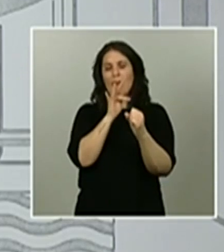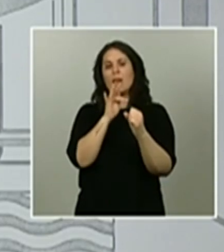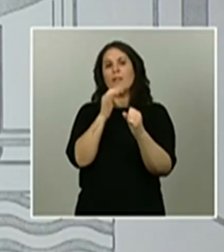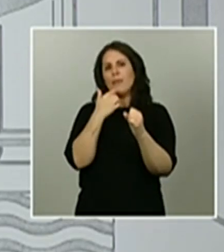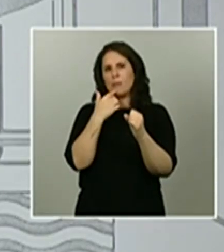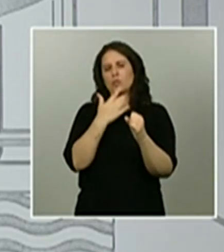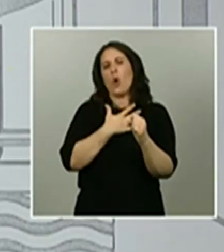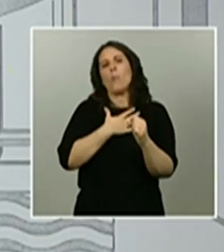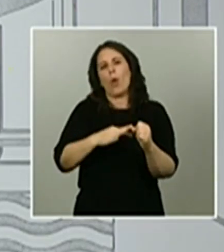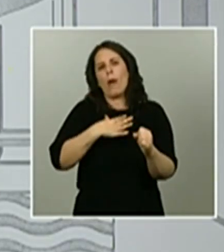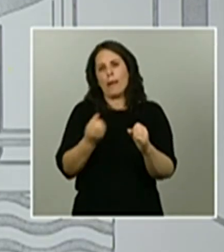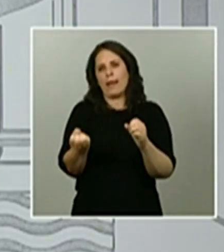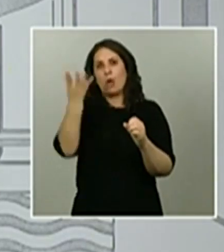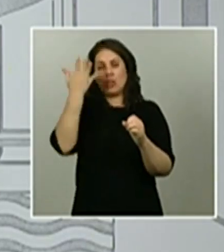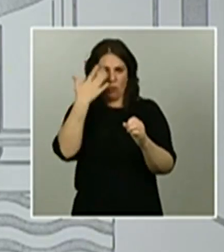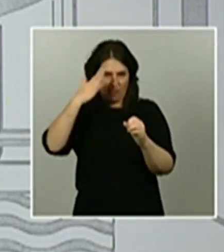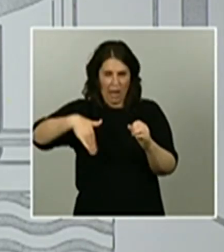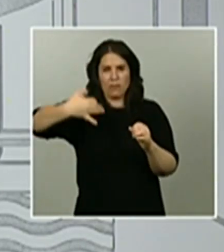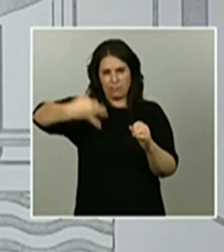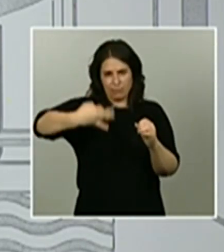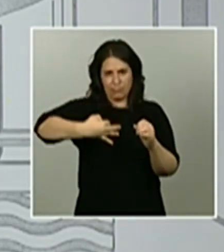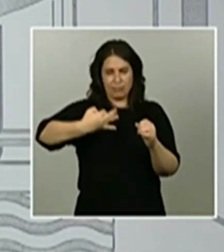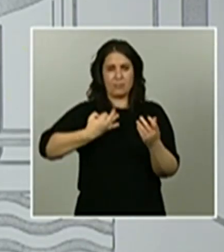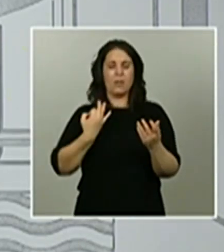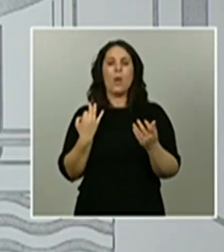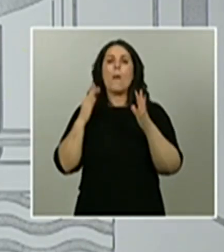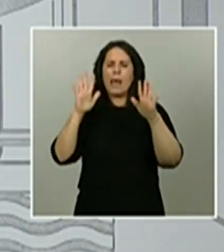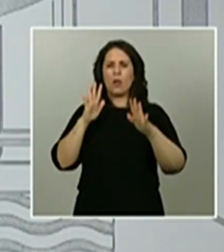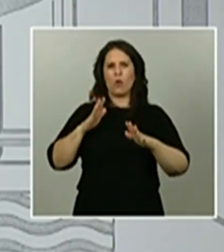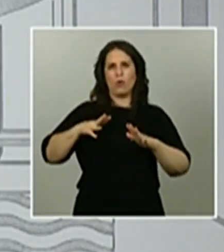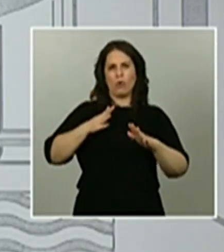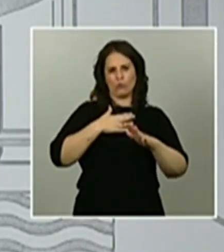concretas, existen los instrumentos necesarios para poder acotarlo, limitarlo